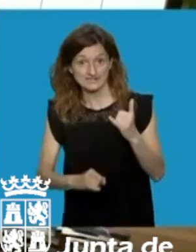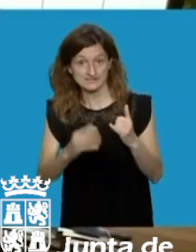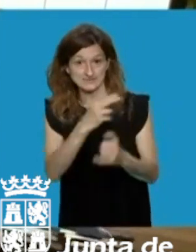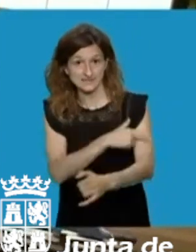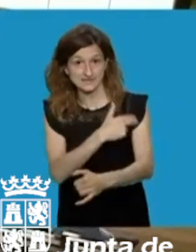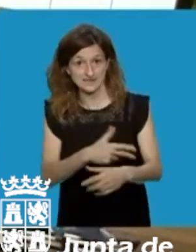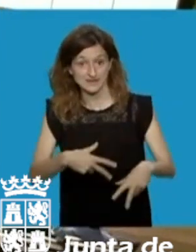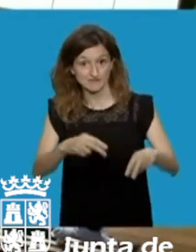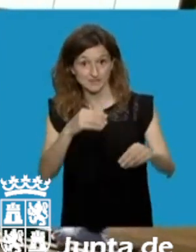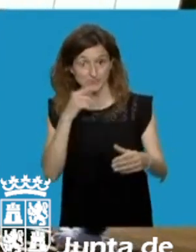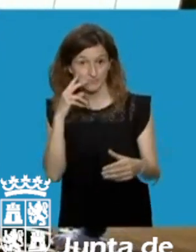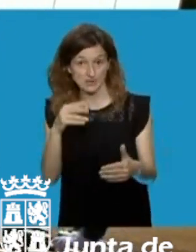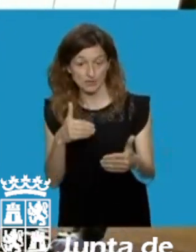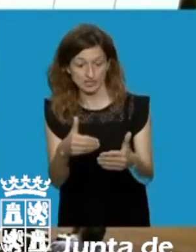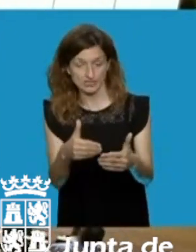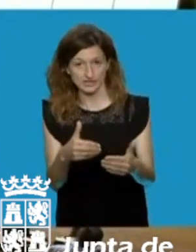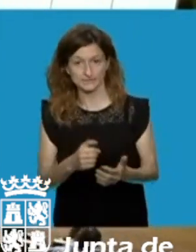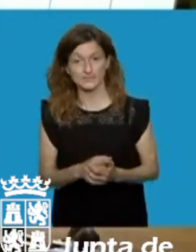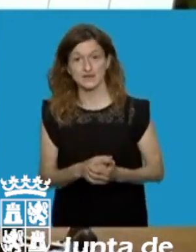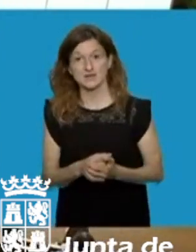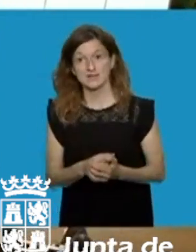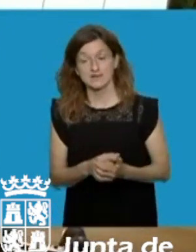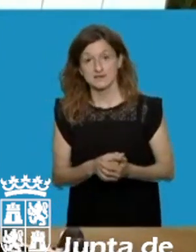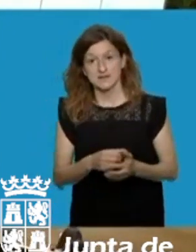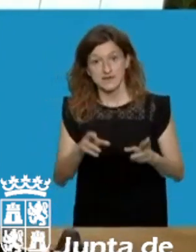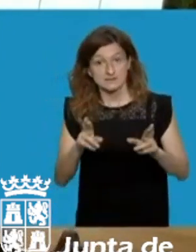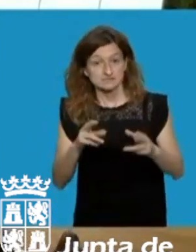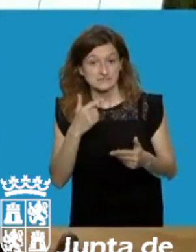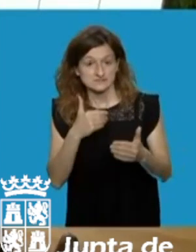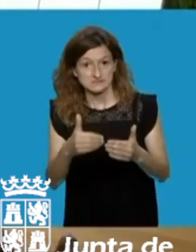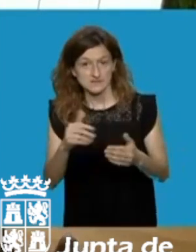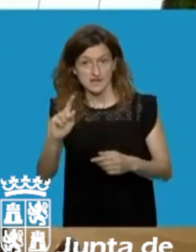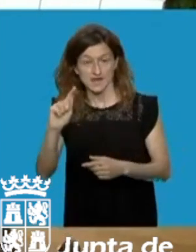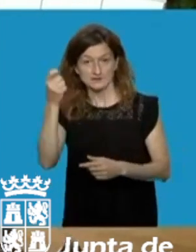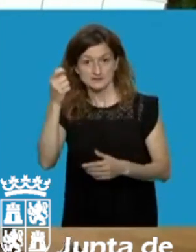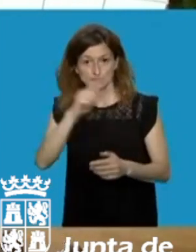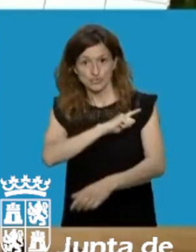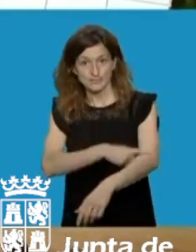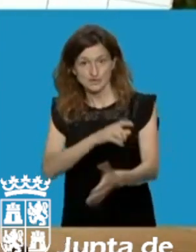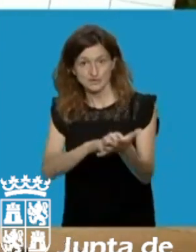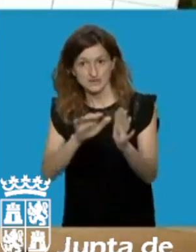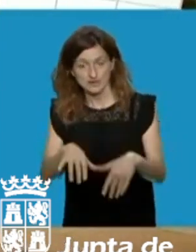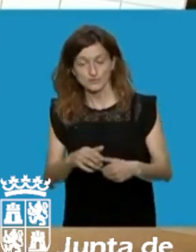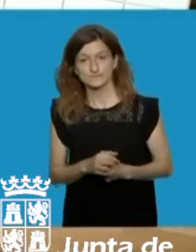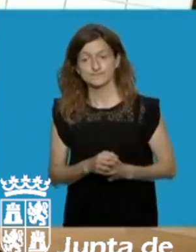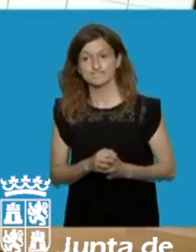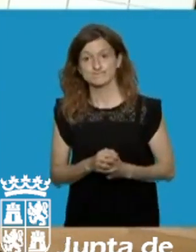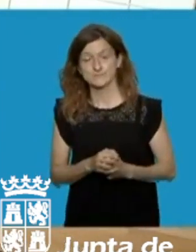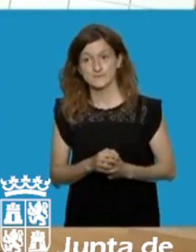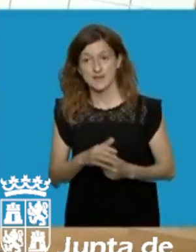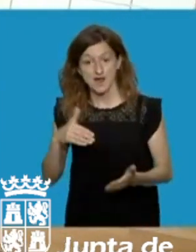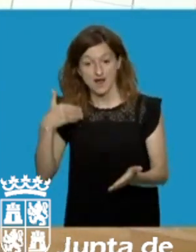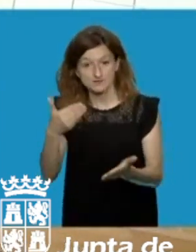cada vez vemos más cerca. Nos esperan muchos nuevos éxitos deportivos en Castilla y León en segundo lugar y que, como hasta la